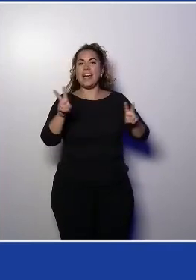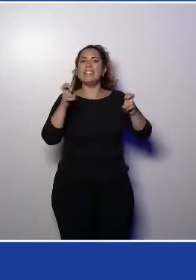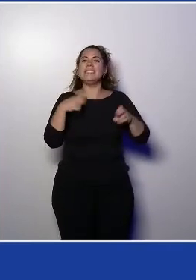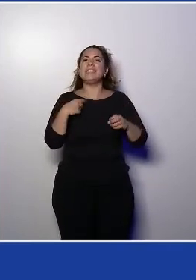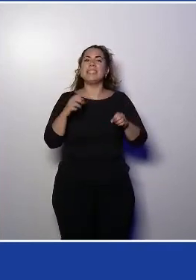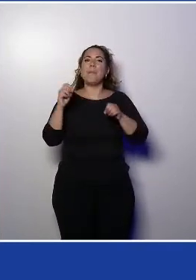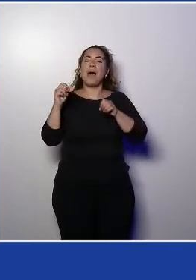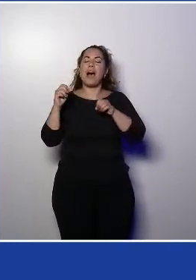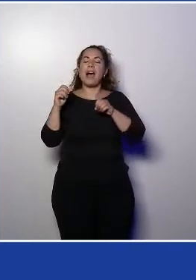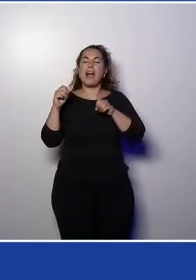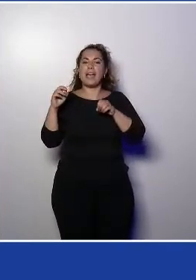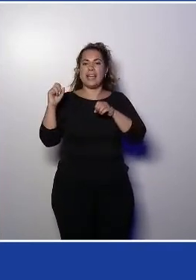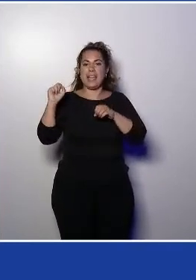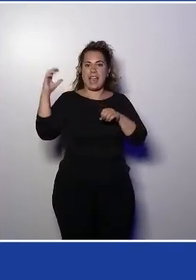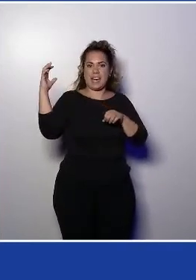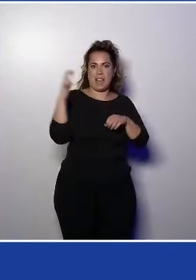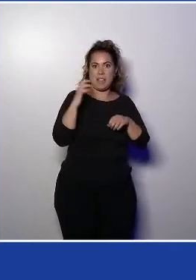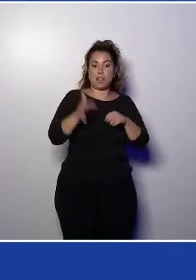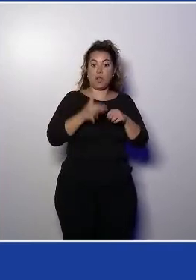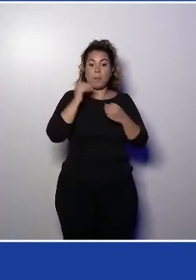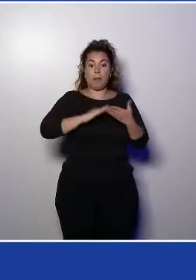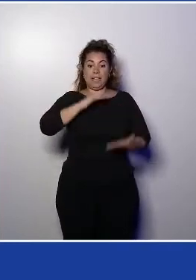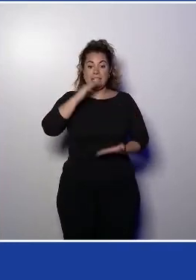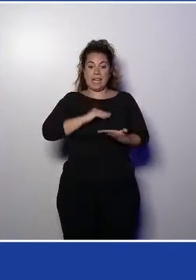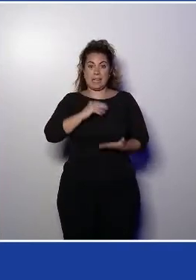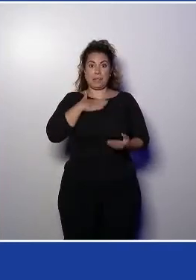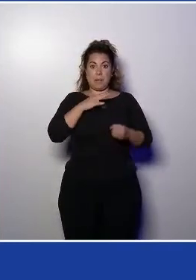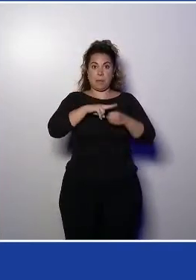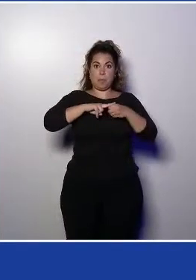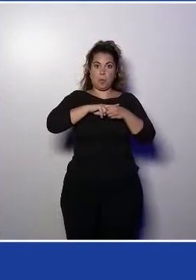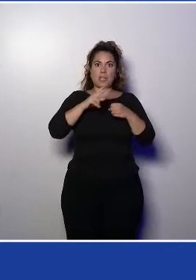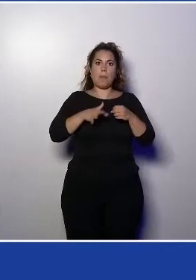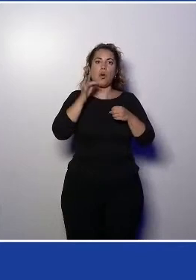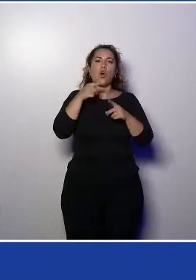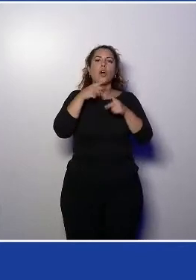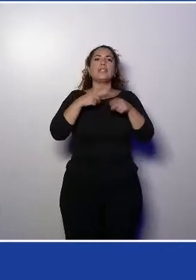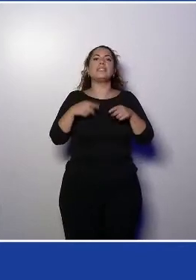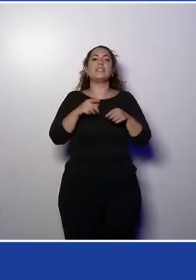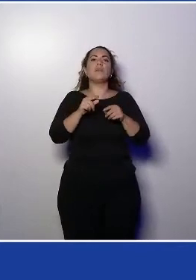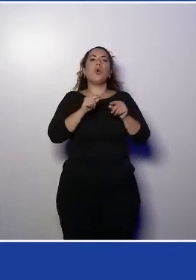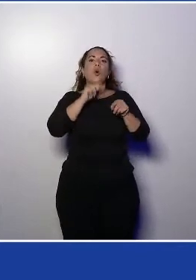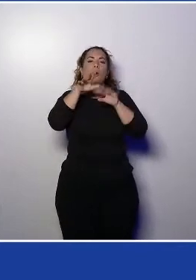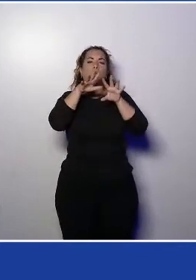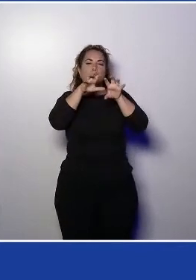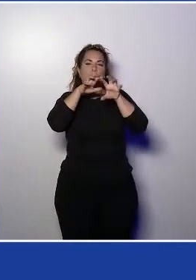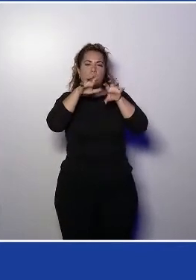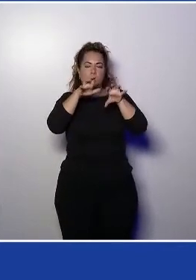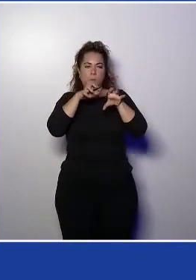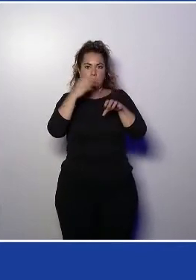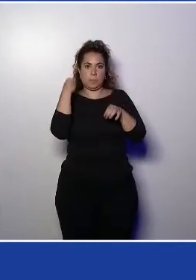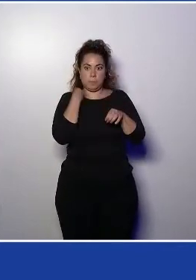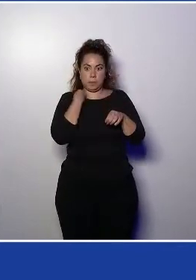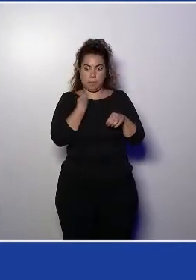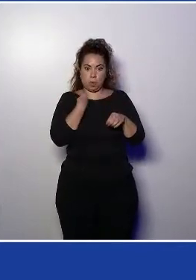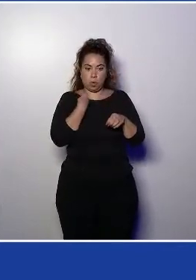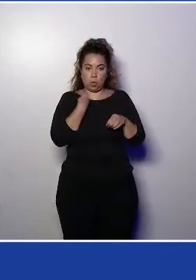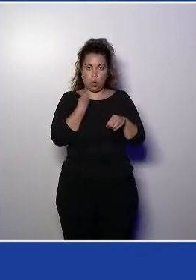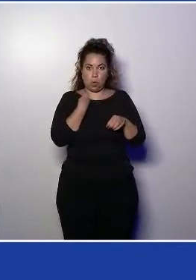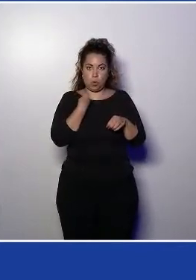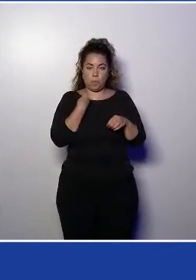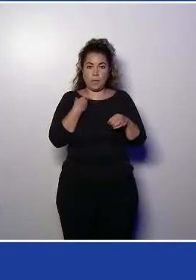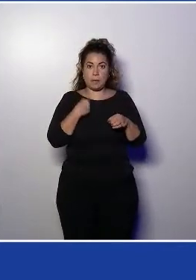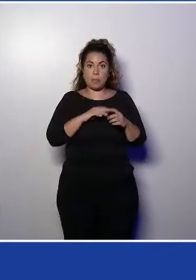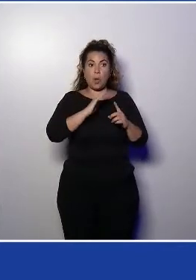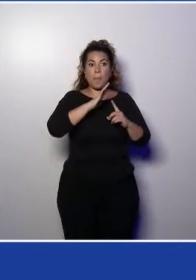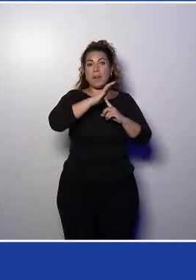la capacidad que tiene todavía nuestra provincia de ser receptiva a las inversiones para los otros 13